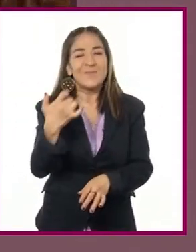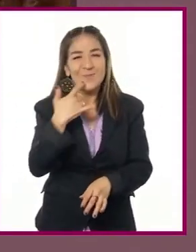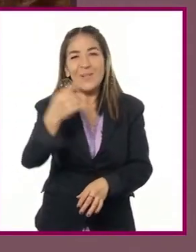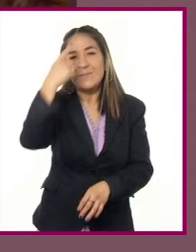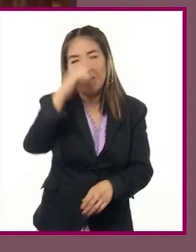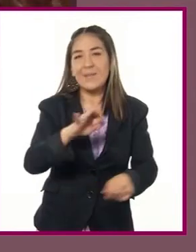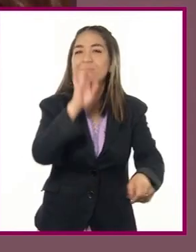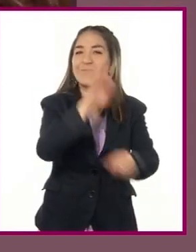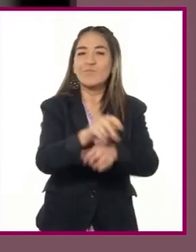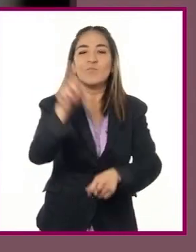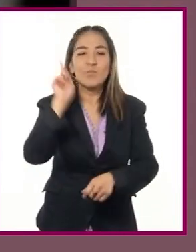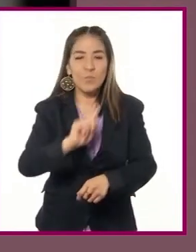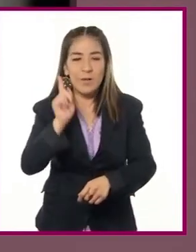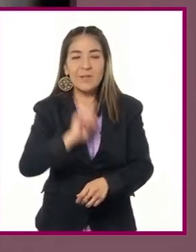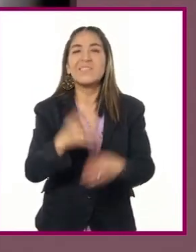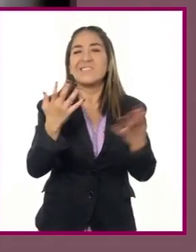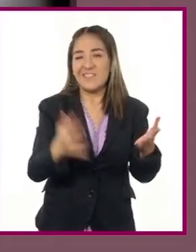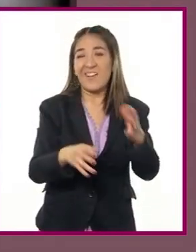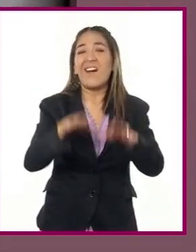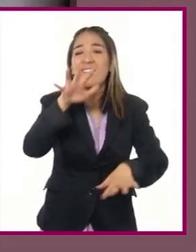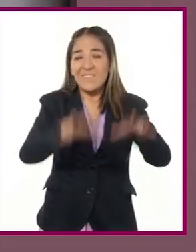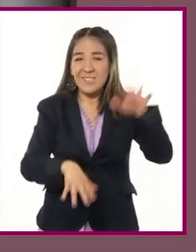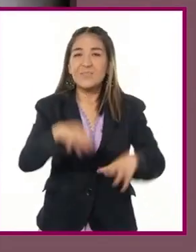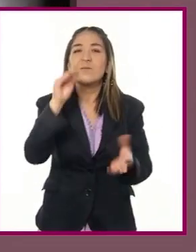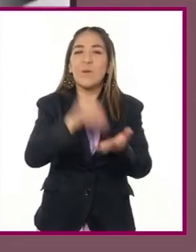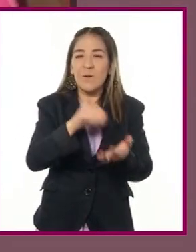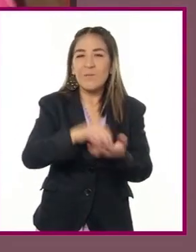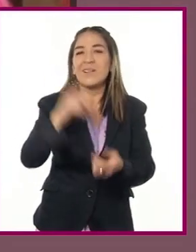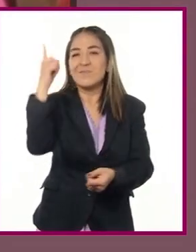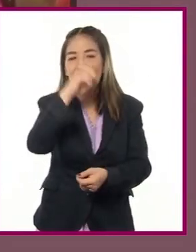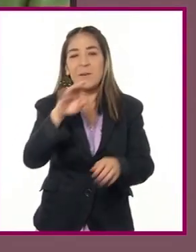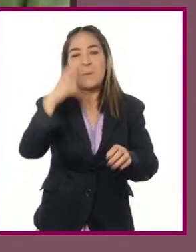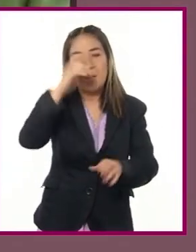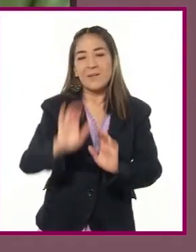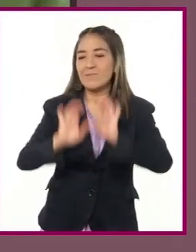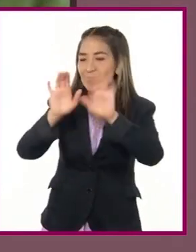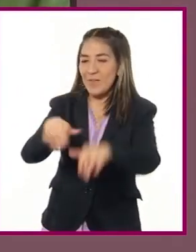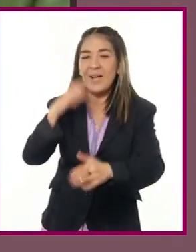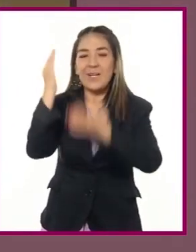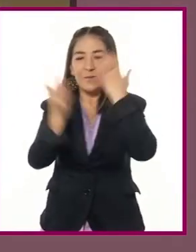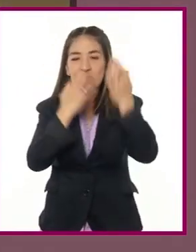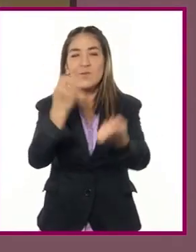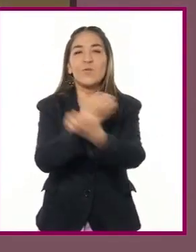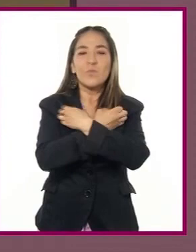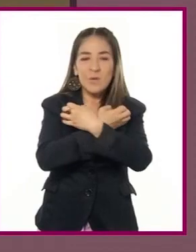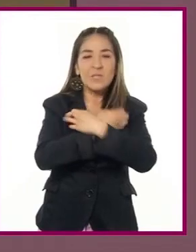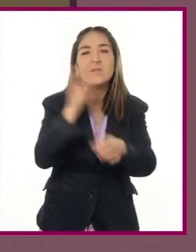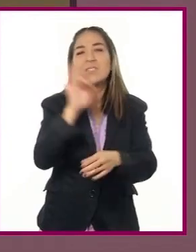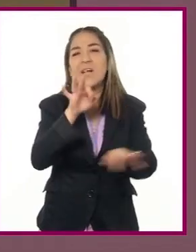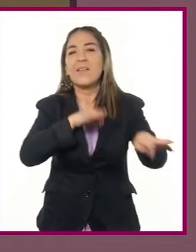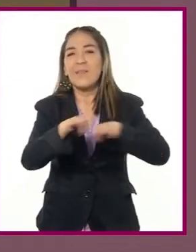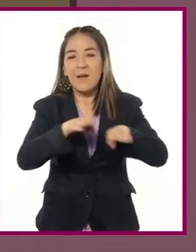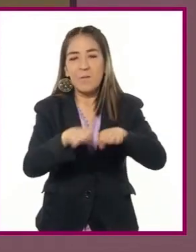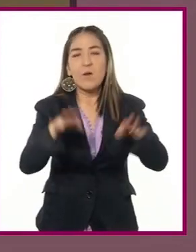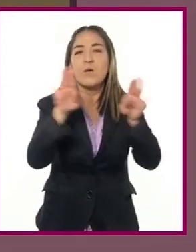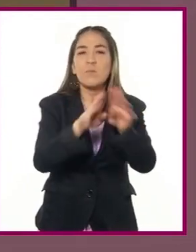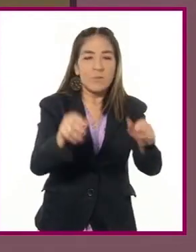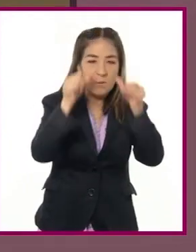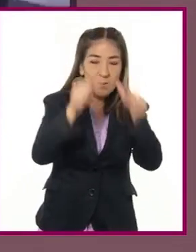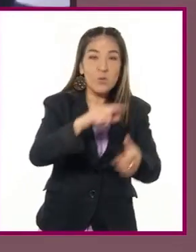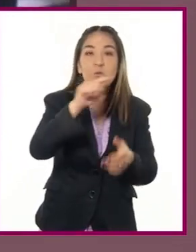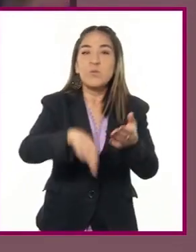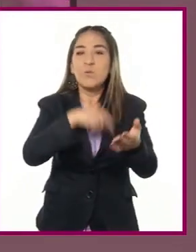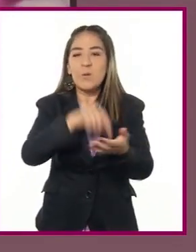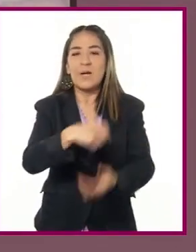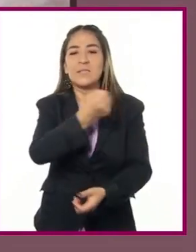mujeres, quienes aún enfrentan problemas para tener acceso a la educación o al trabajo, ser atendidas en servicios de